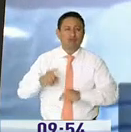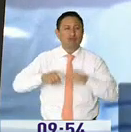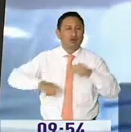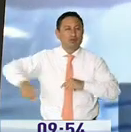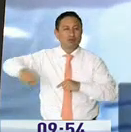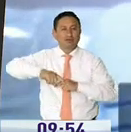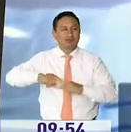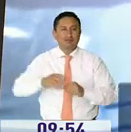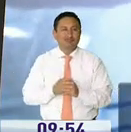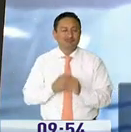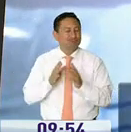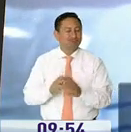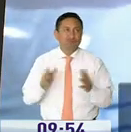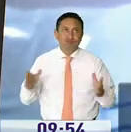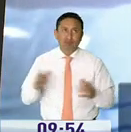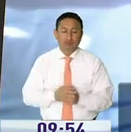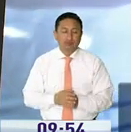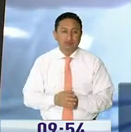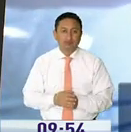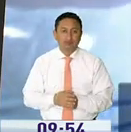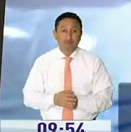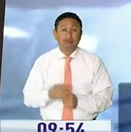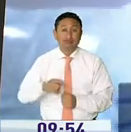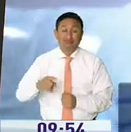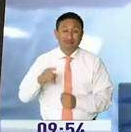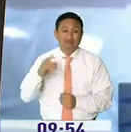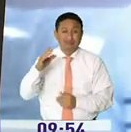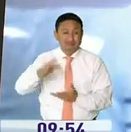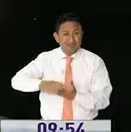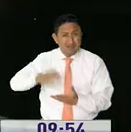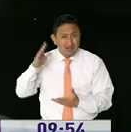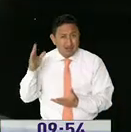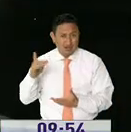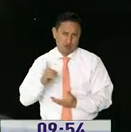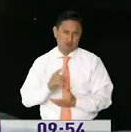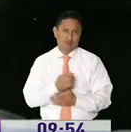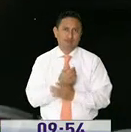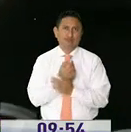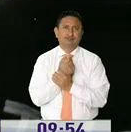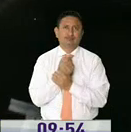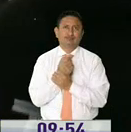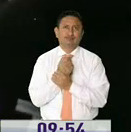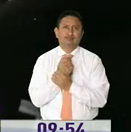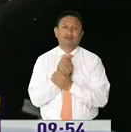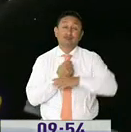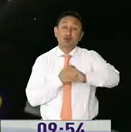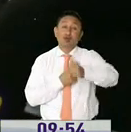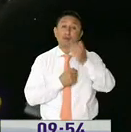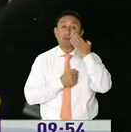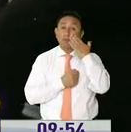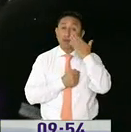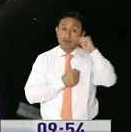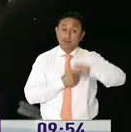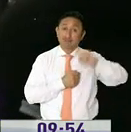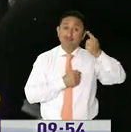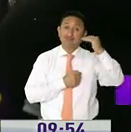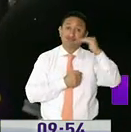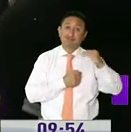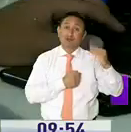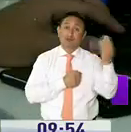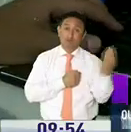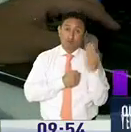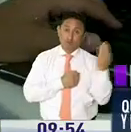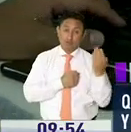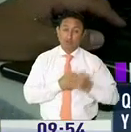manera sí se les olvida que no deberían mandar tantas tareas. Otra madre de familia de una estudiante de primer año de